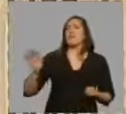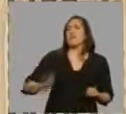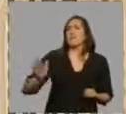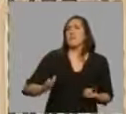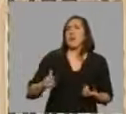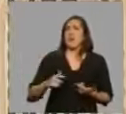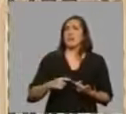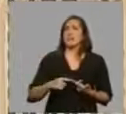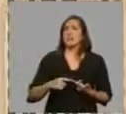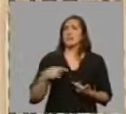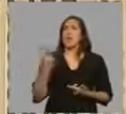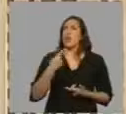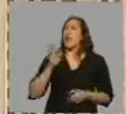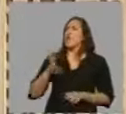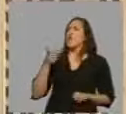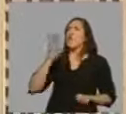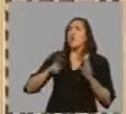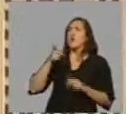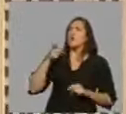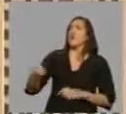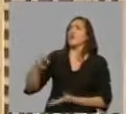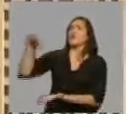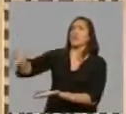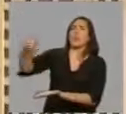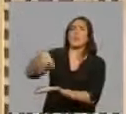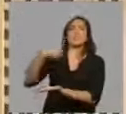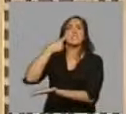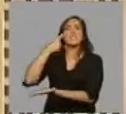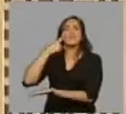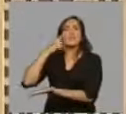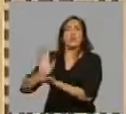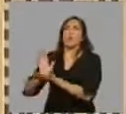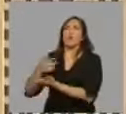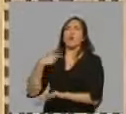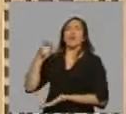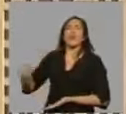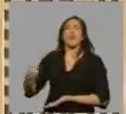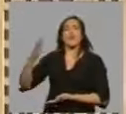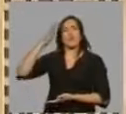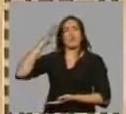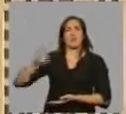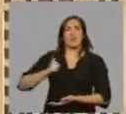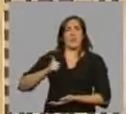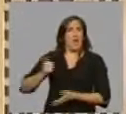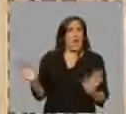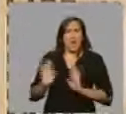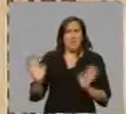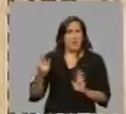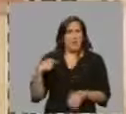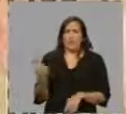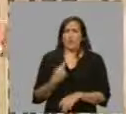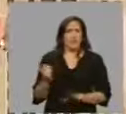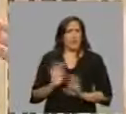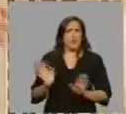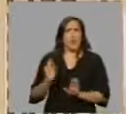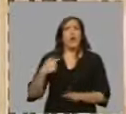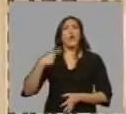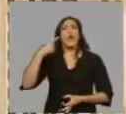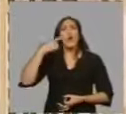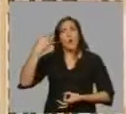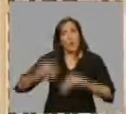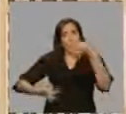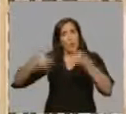que atacábamos a las instituciones, que no queríamos a las Fuerzas Armadas, y en realidad no se estaba juzgando a ninguna institución. Se está juzgando